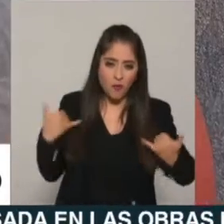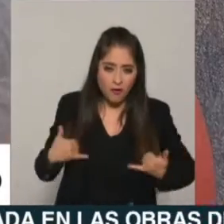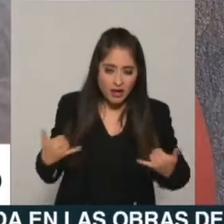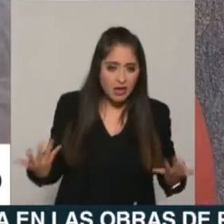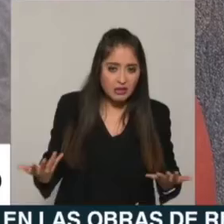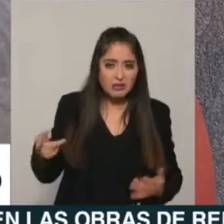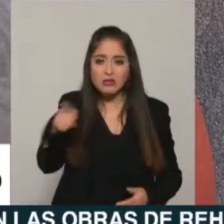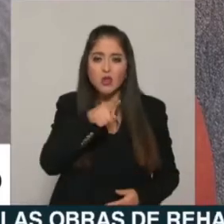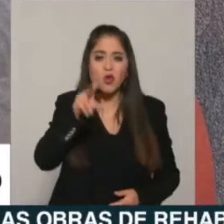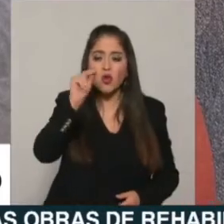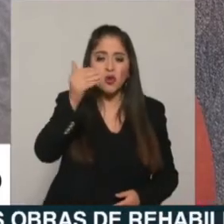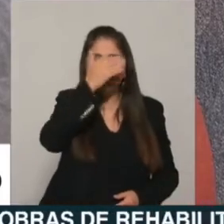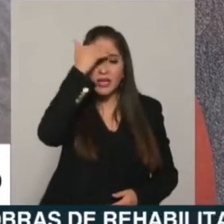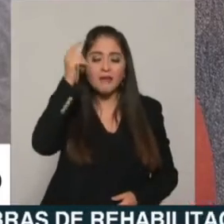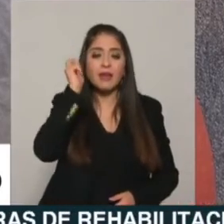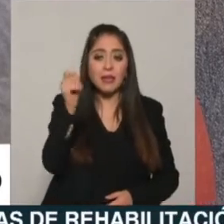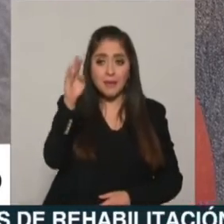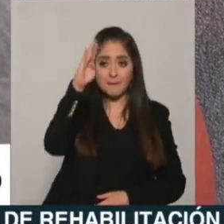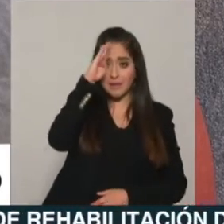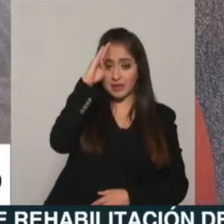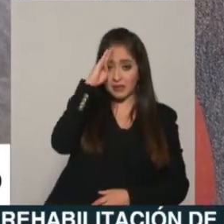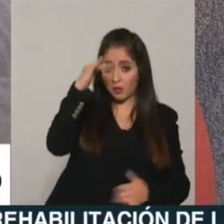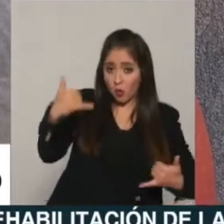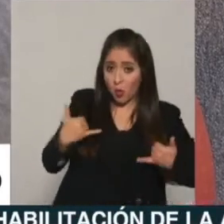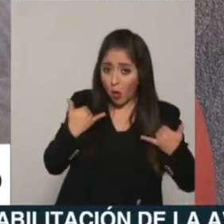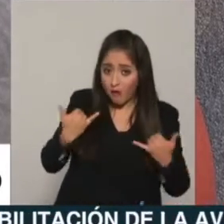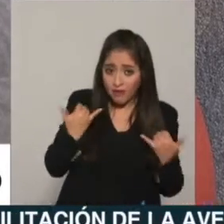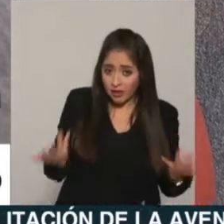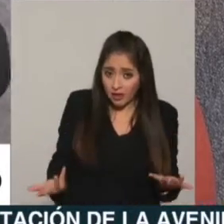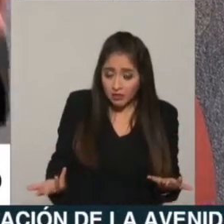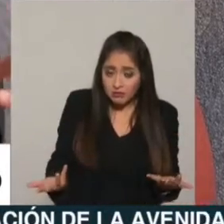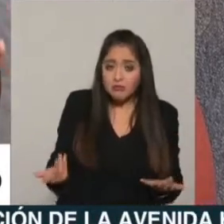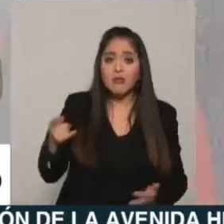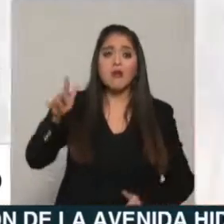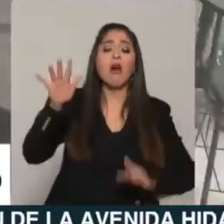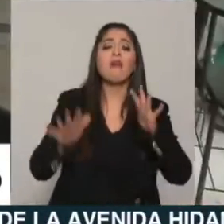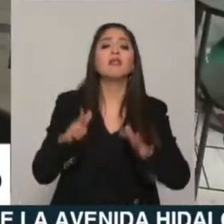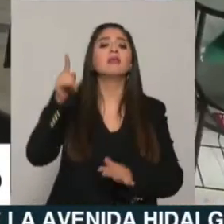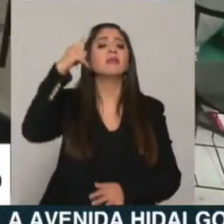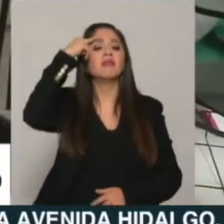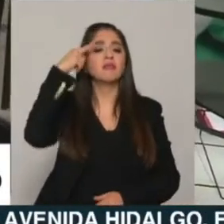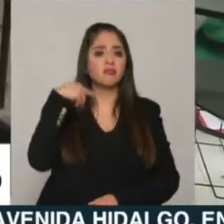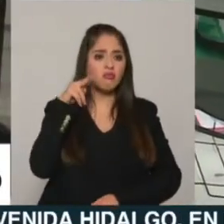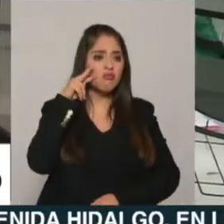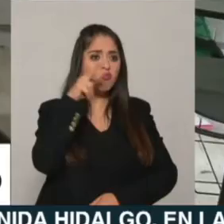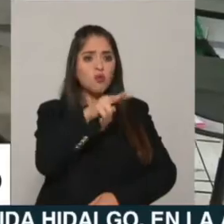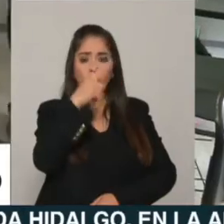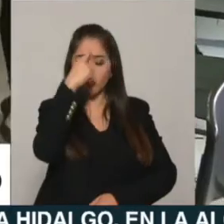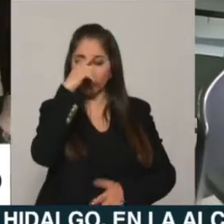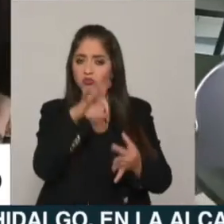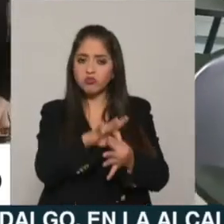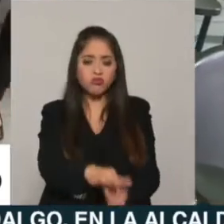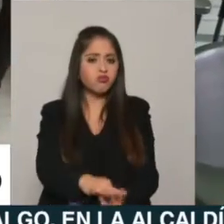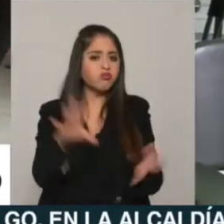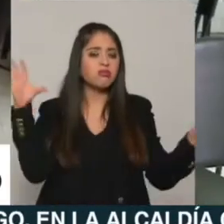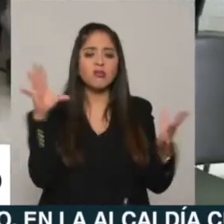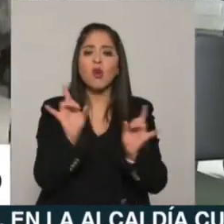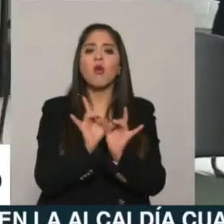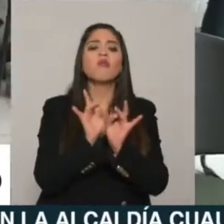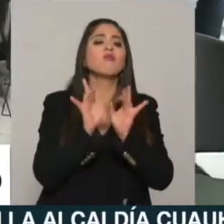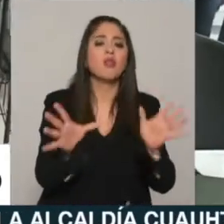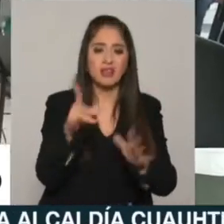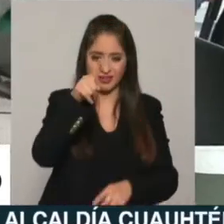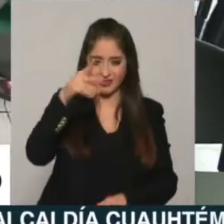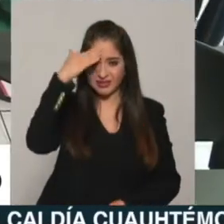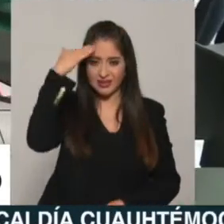es el pensamiento de los jóvenes, que simple y sencillamente reacciona a un evento, y desde luego todos reaccionamos, ¿verdad?